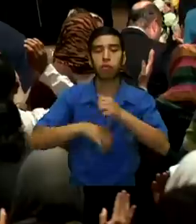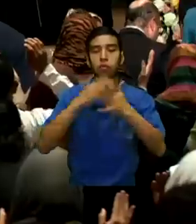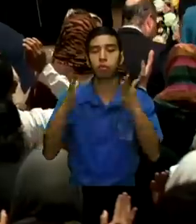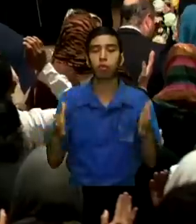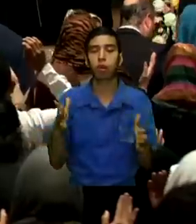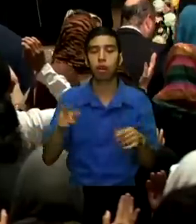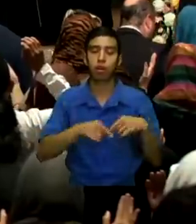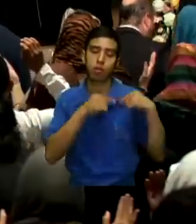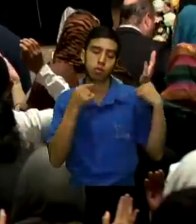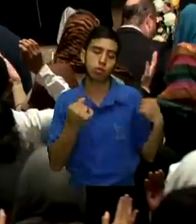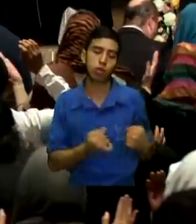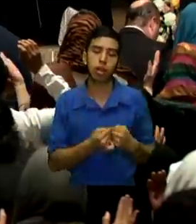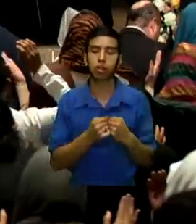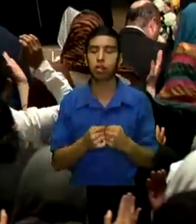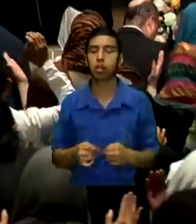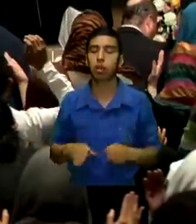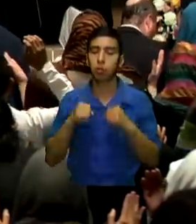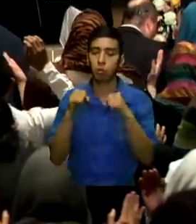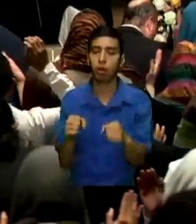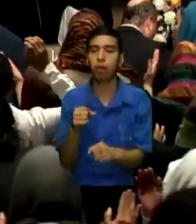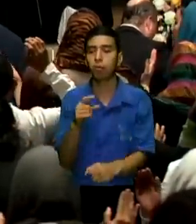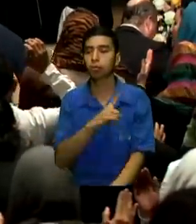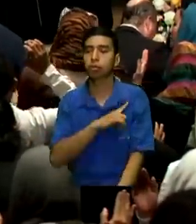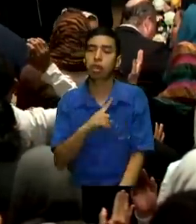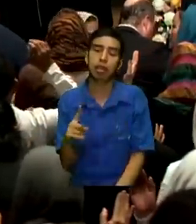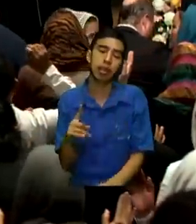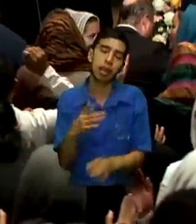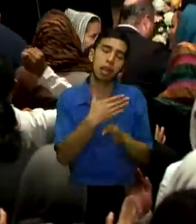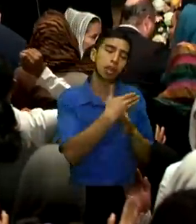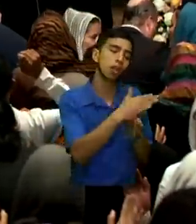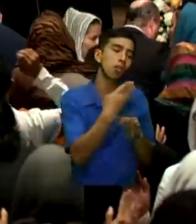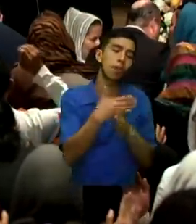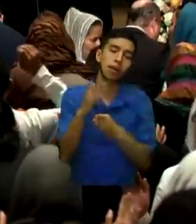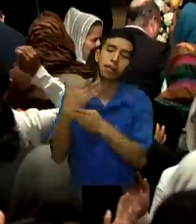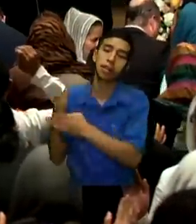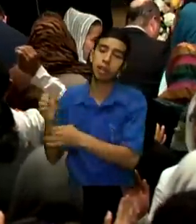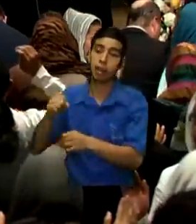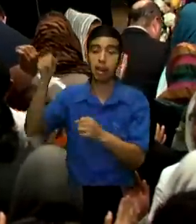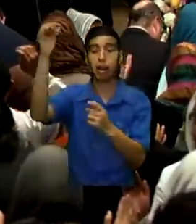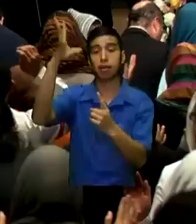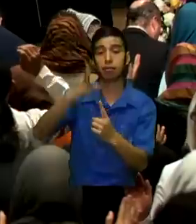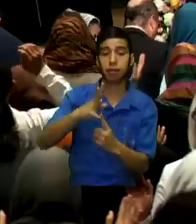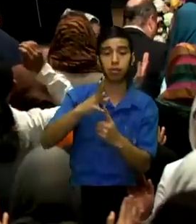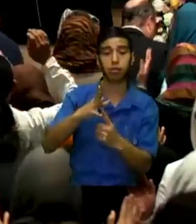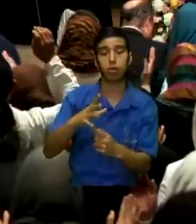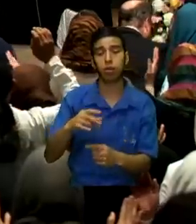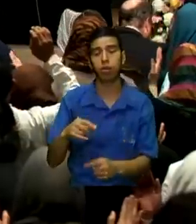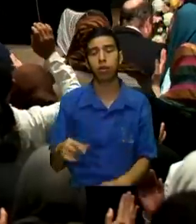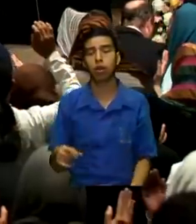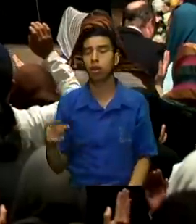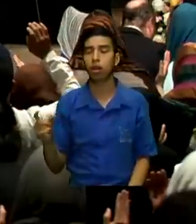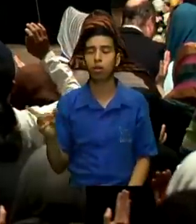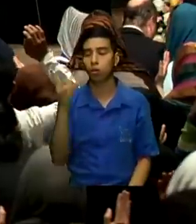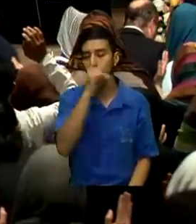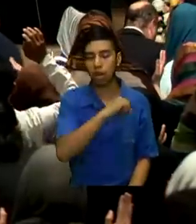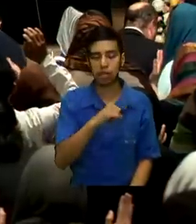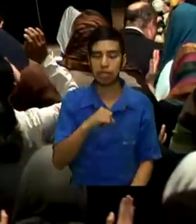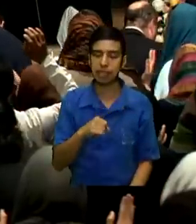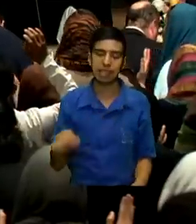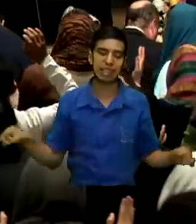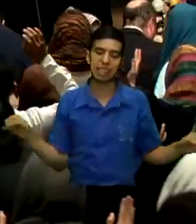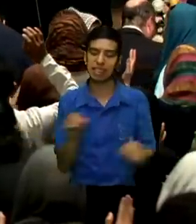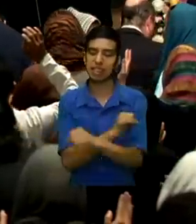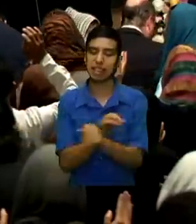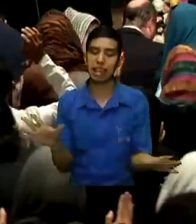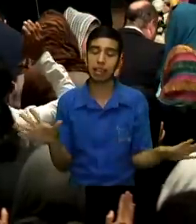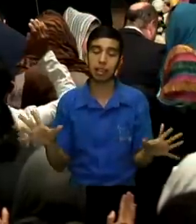Señor amado, puedan ser portadores de esa gracia, de esa misericordia, que no haya nada ni nadie que se las robe, Señor,